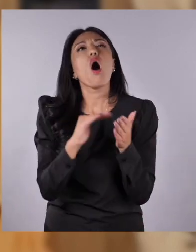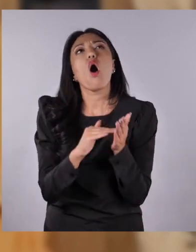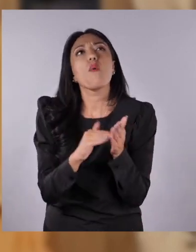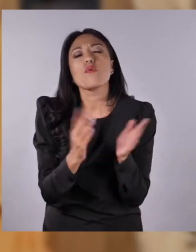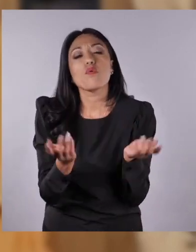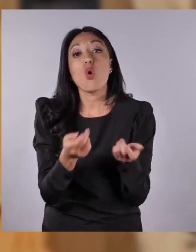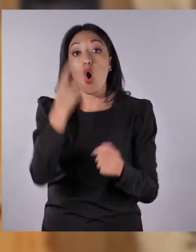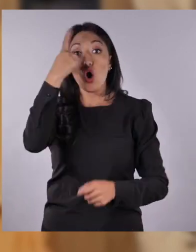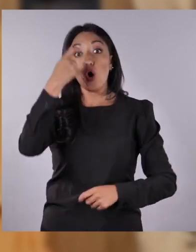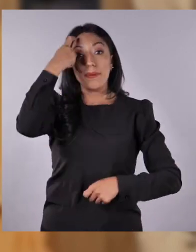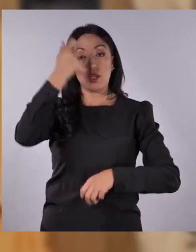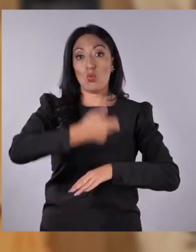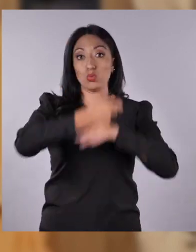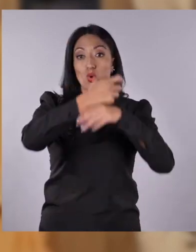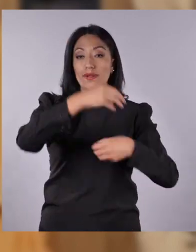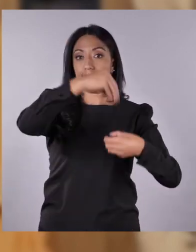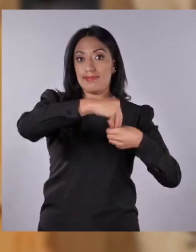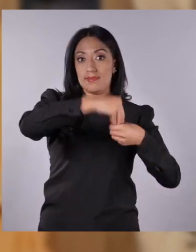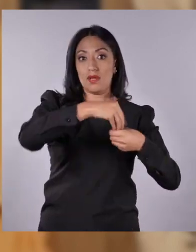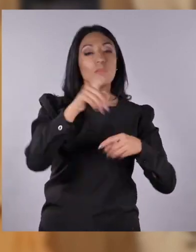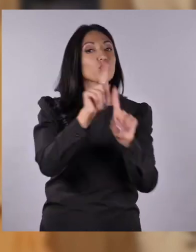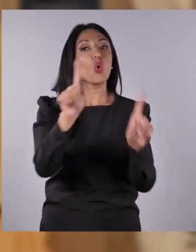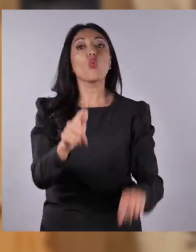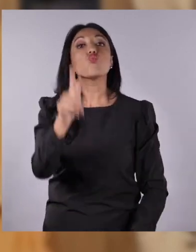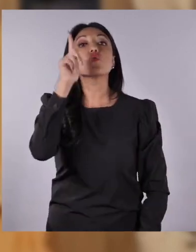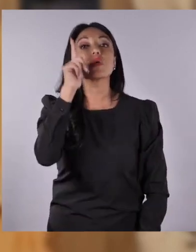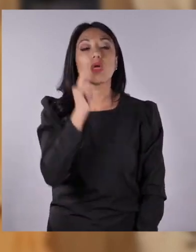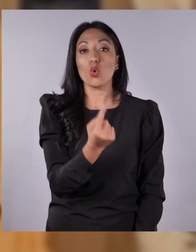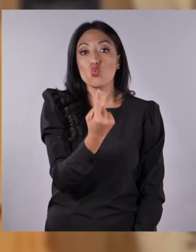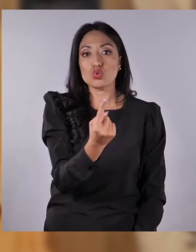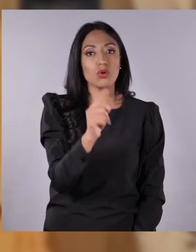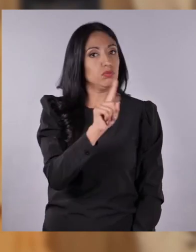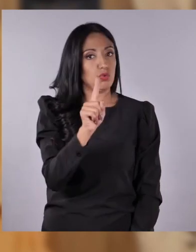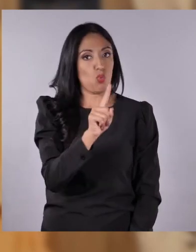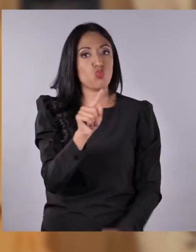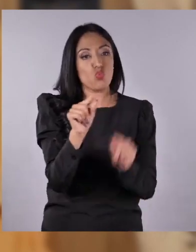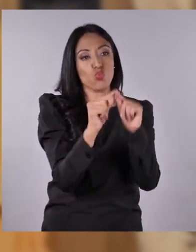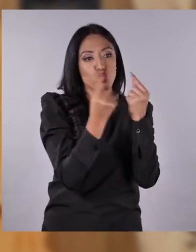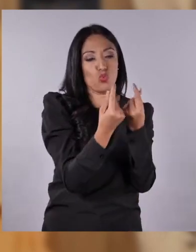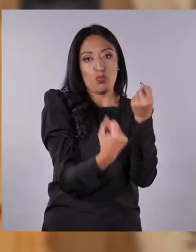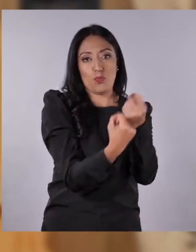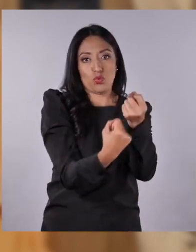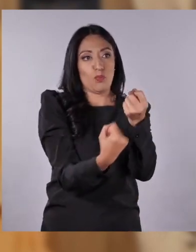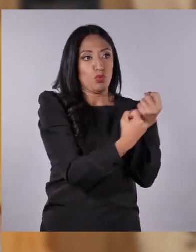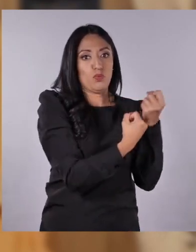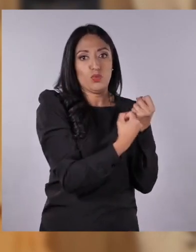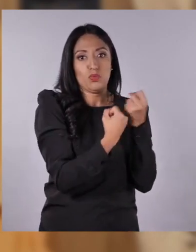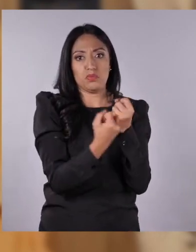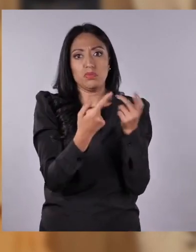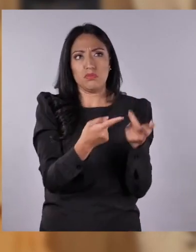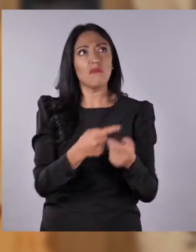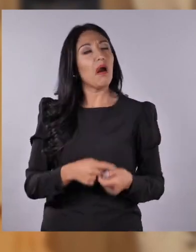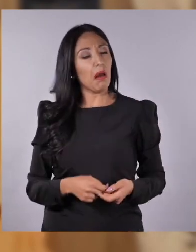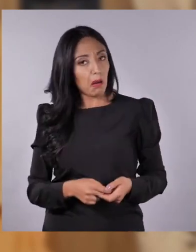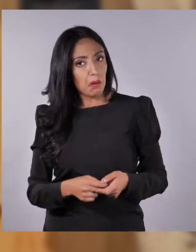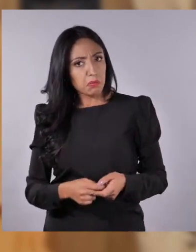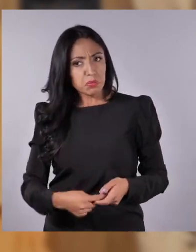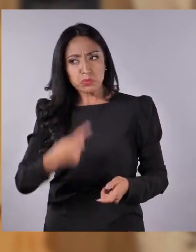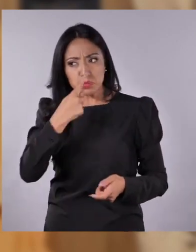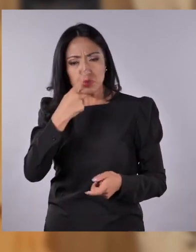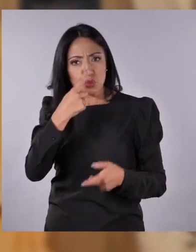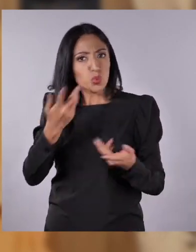así como una forma de gobierno, pero que no hay un líder, sino que toda la comunidad se apoya entre sí. Esta idea del Ayllu me